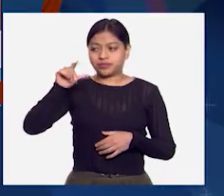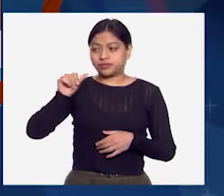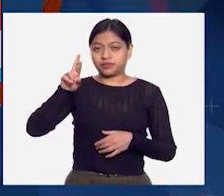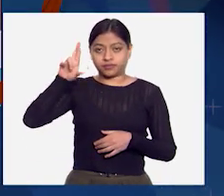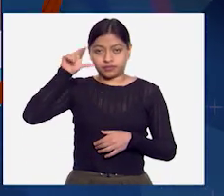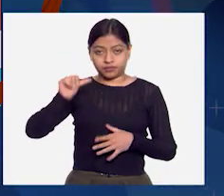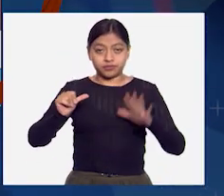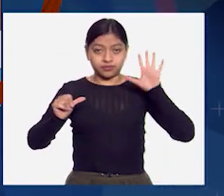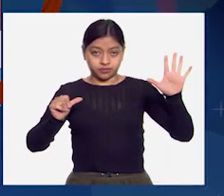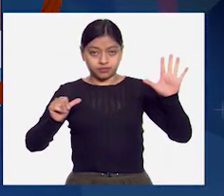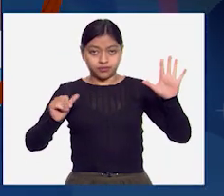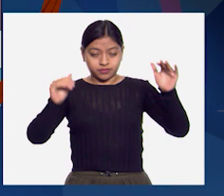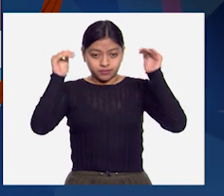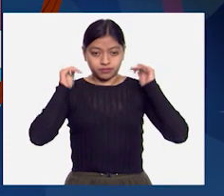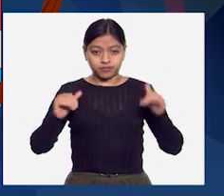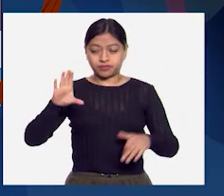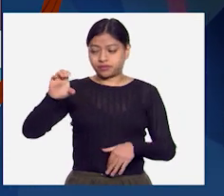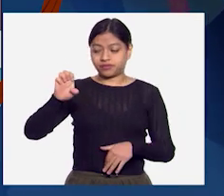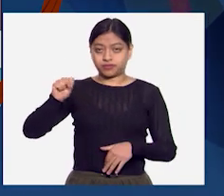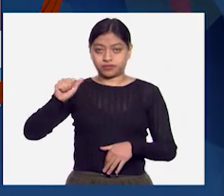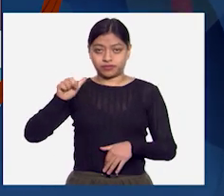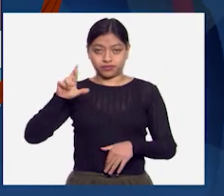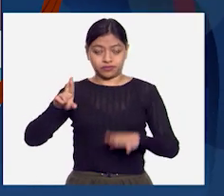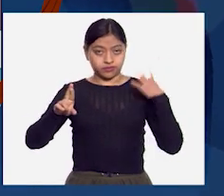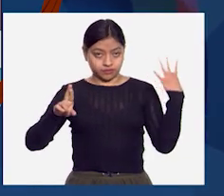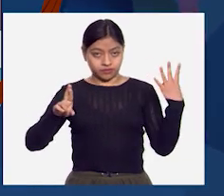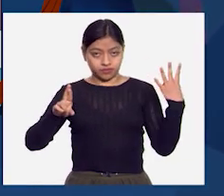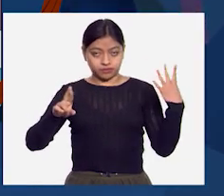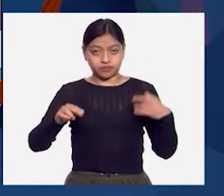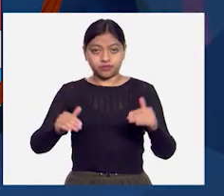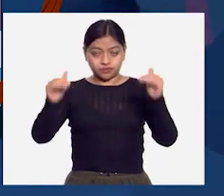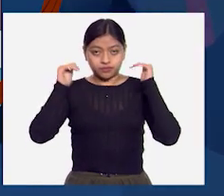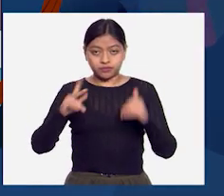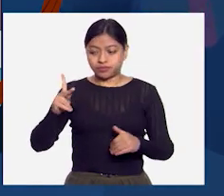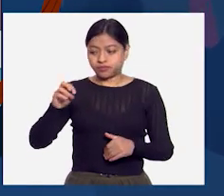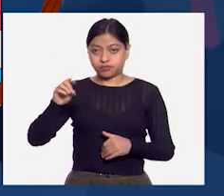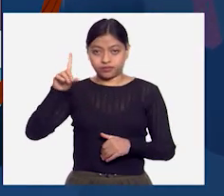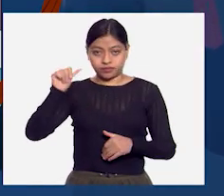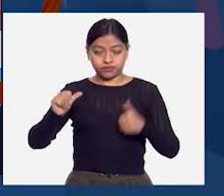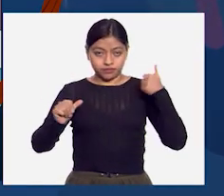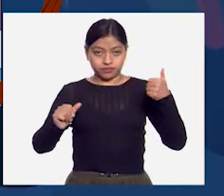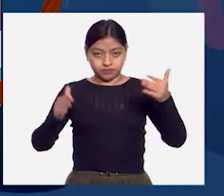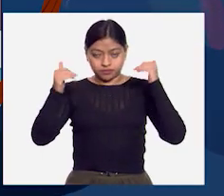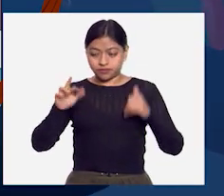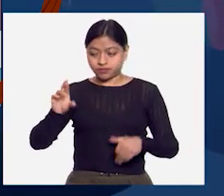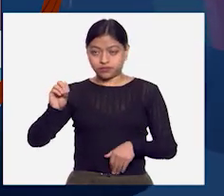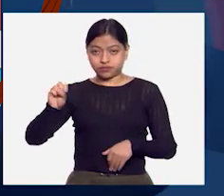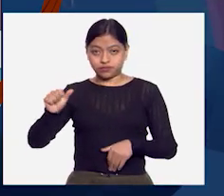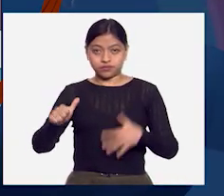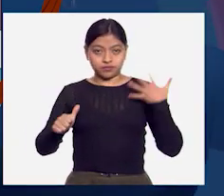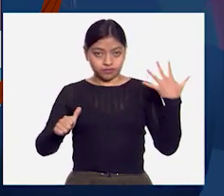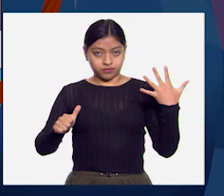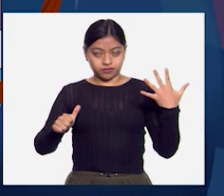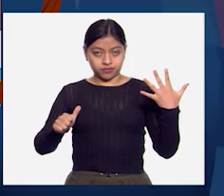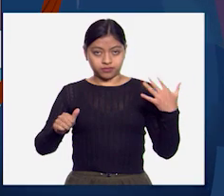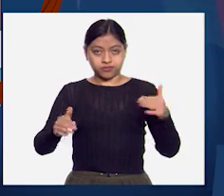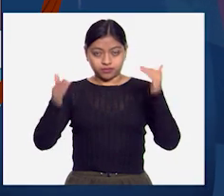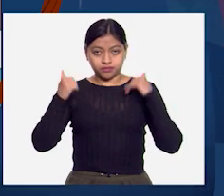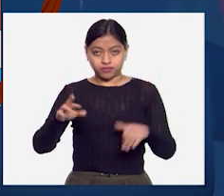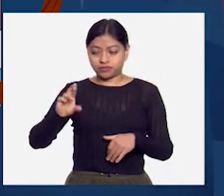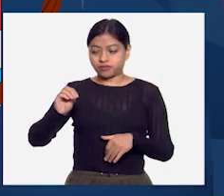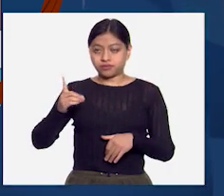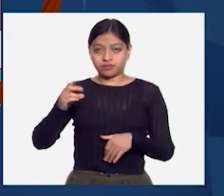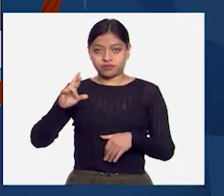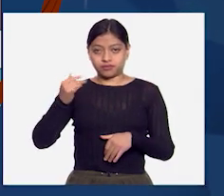salió 5, a César 4, a Paola 6, a Rosa 5 y a Rodrigo